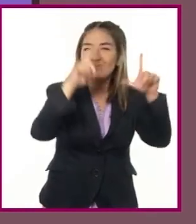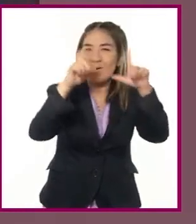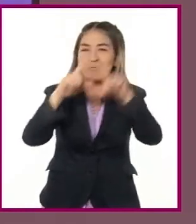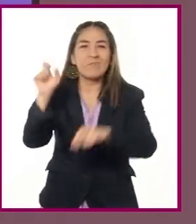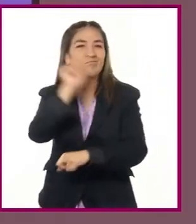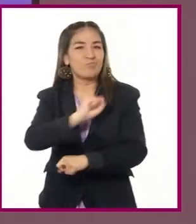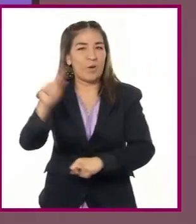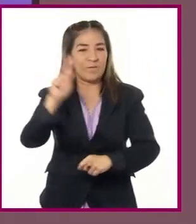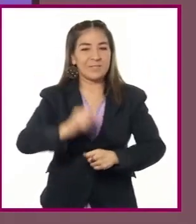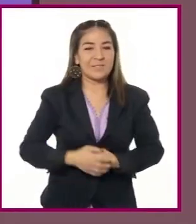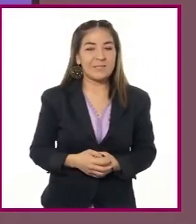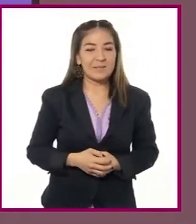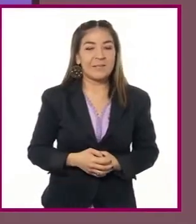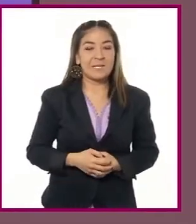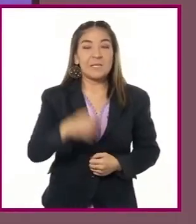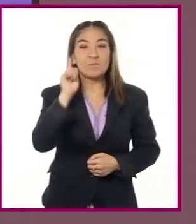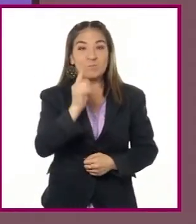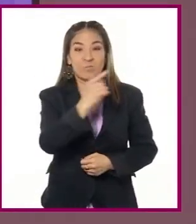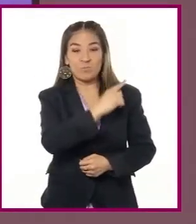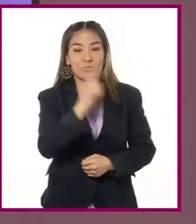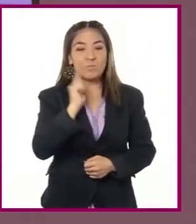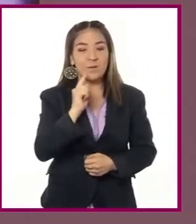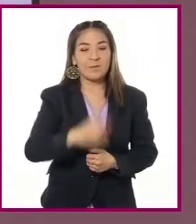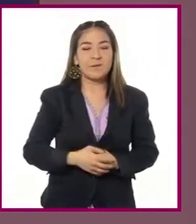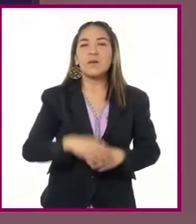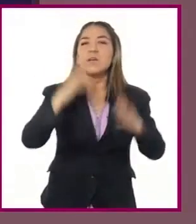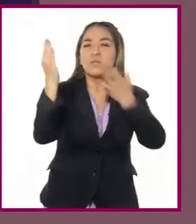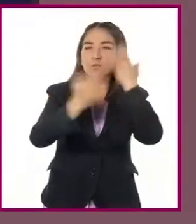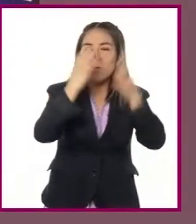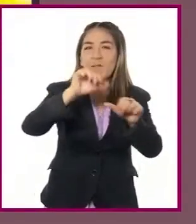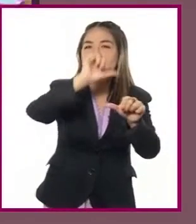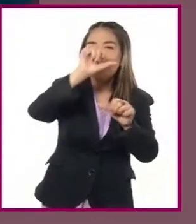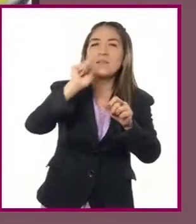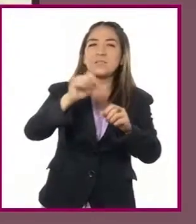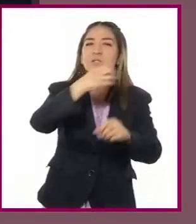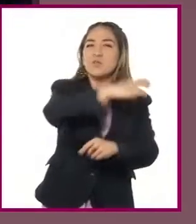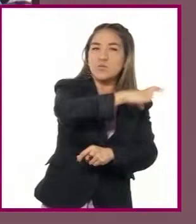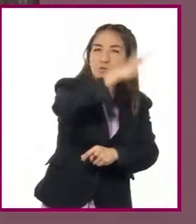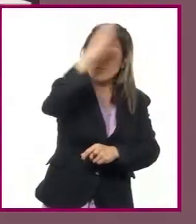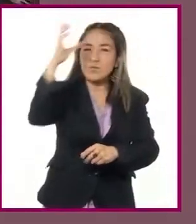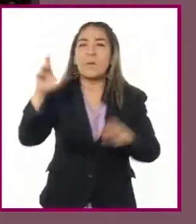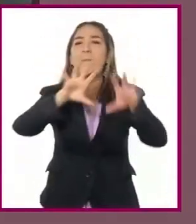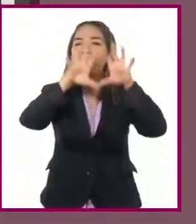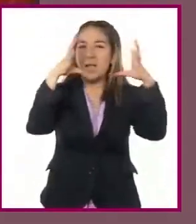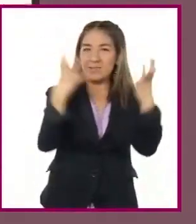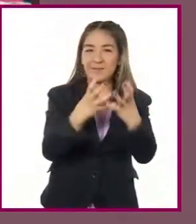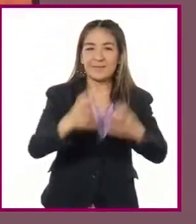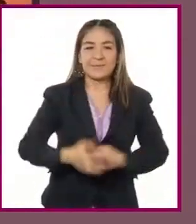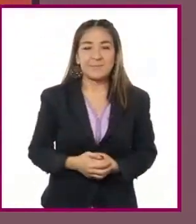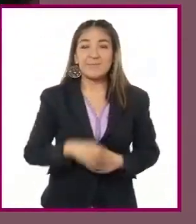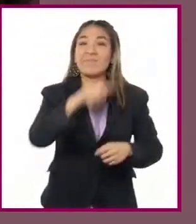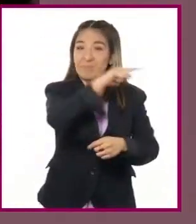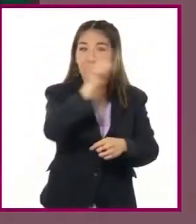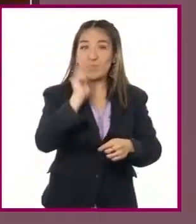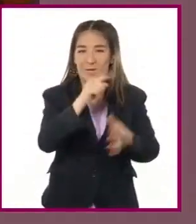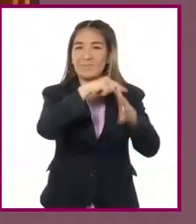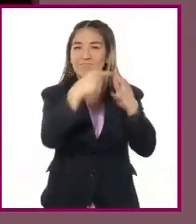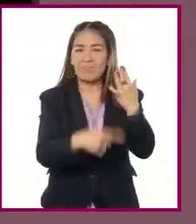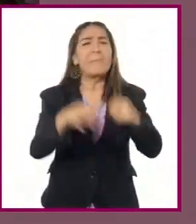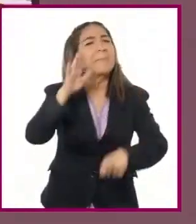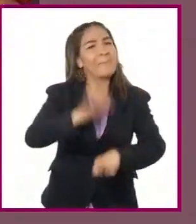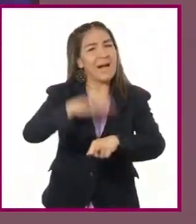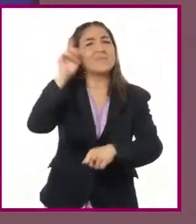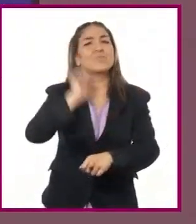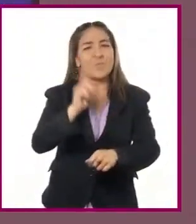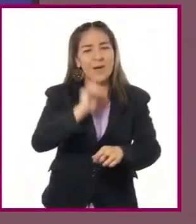fotografía y Silvia Torres Peinbert en astronomía. Al igual que ellas, muchas otras mujeres se han